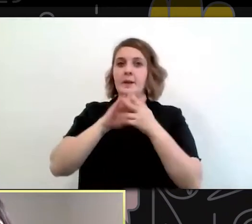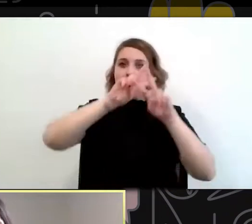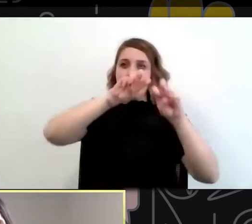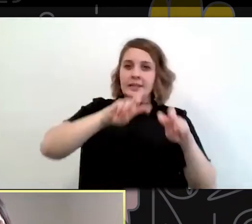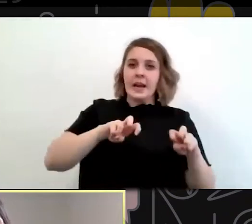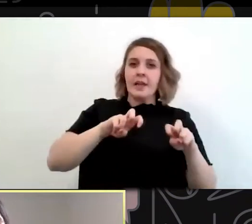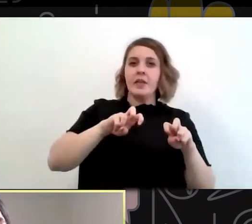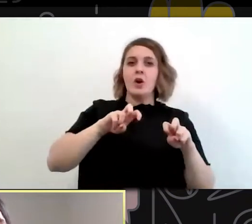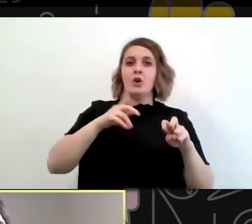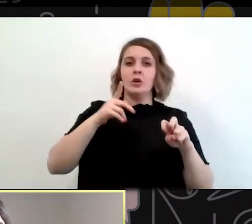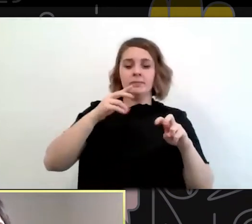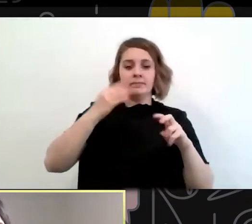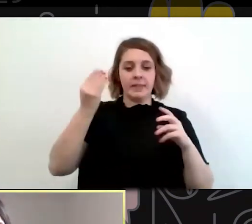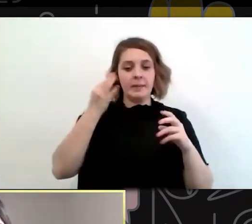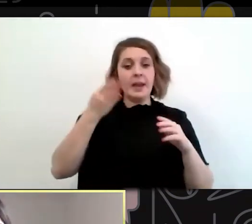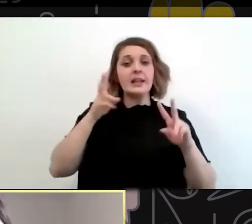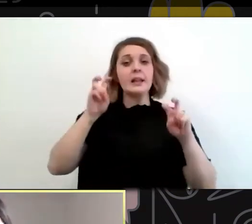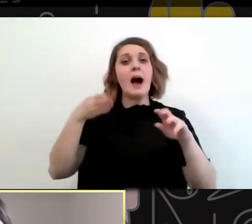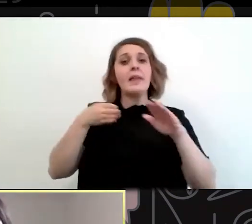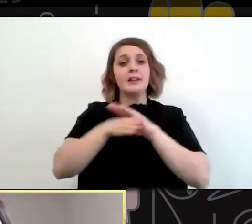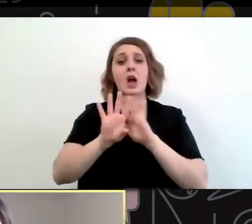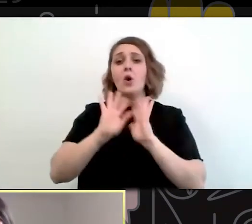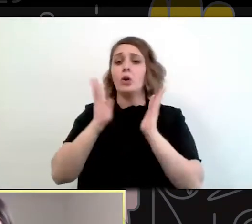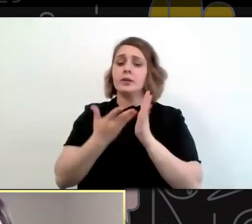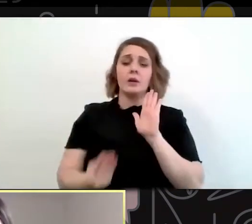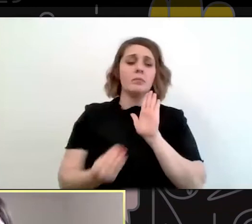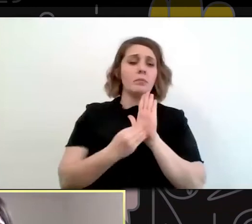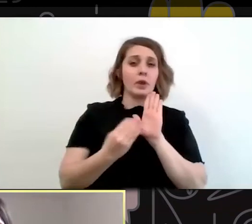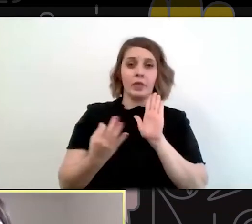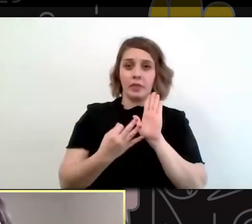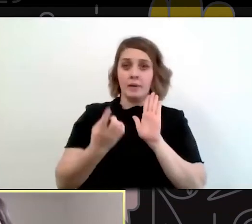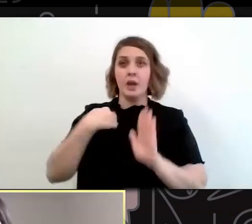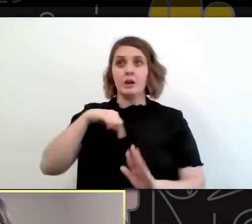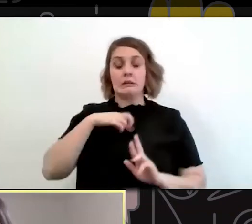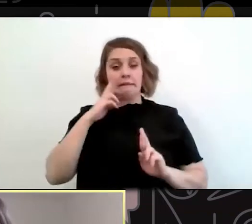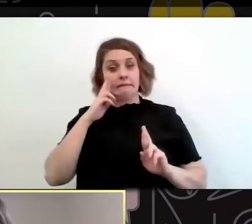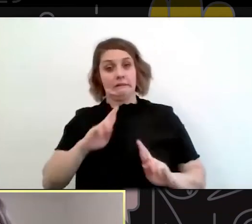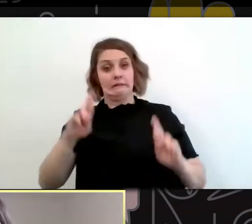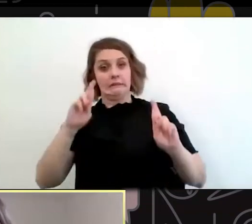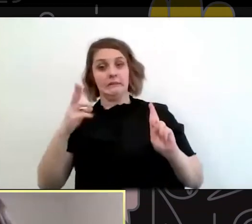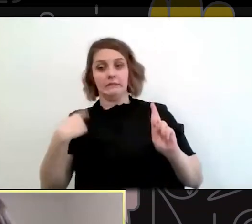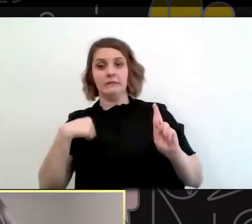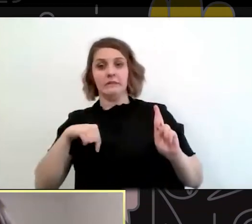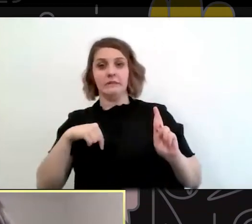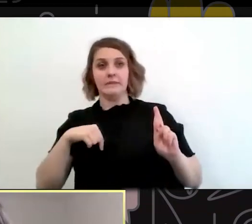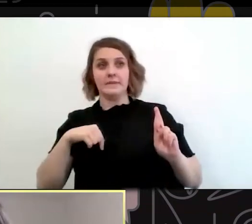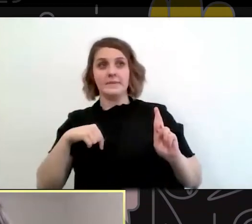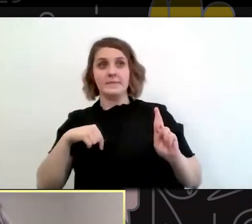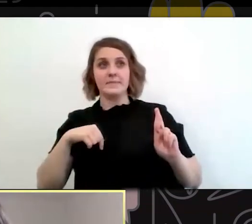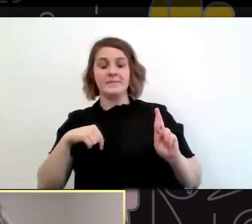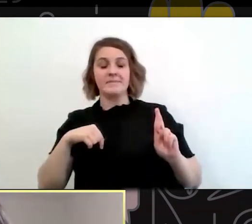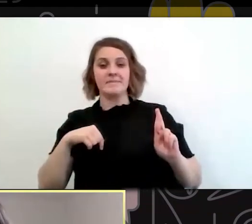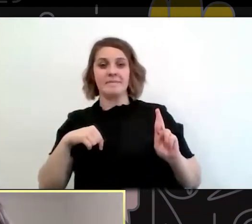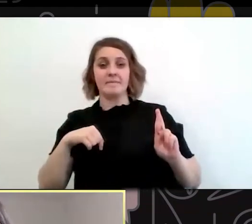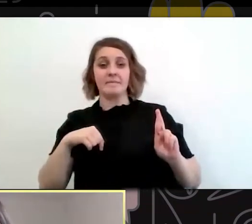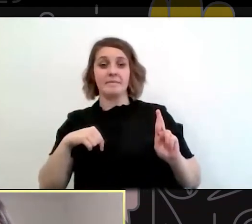más profundamente con la accesibilidad universal. Nosotros esperamos también poder incorporar